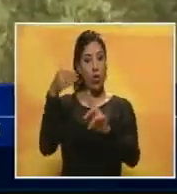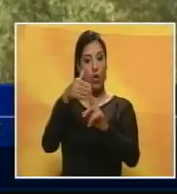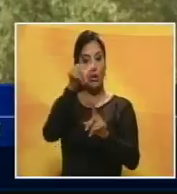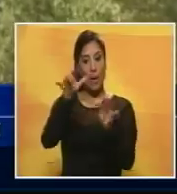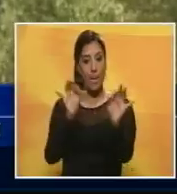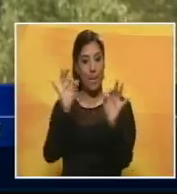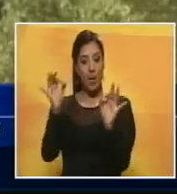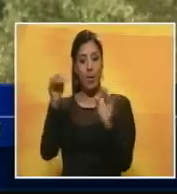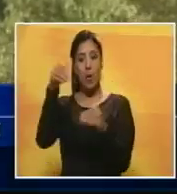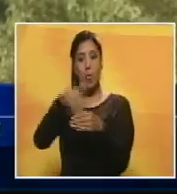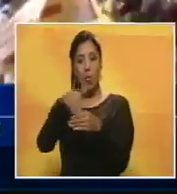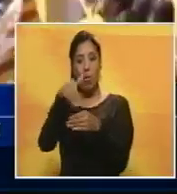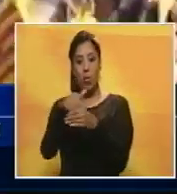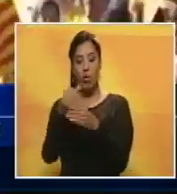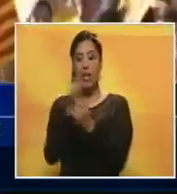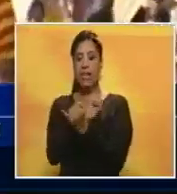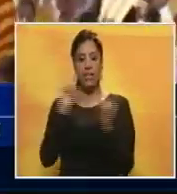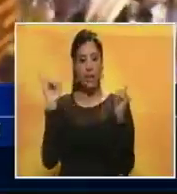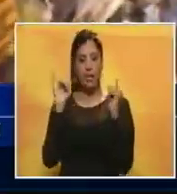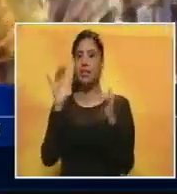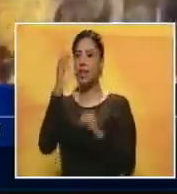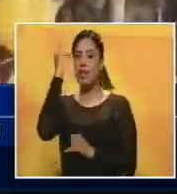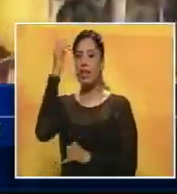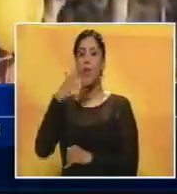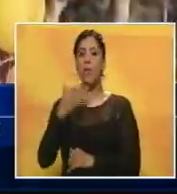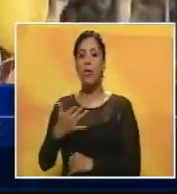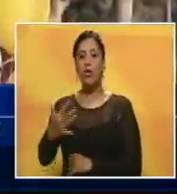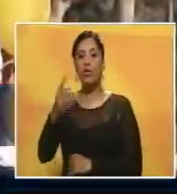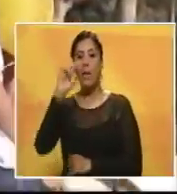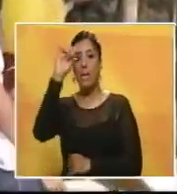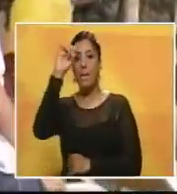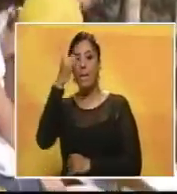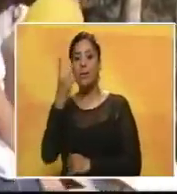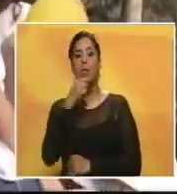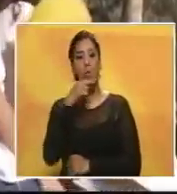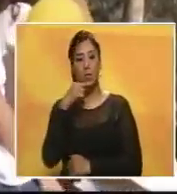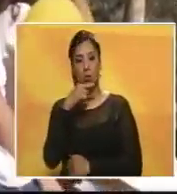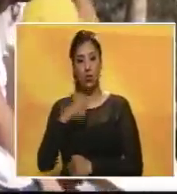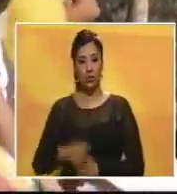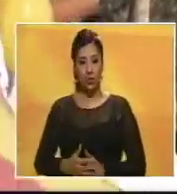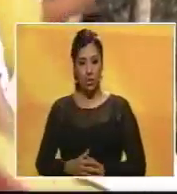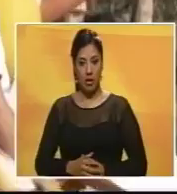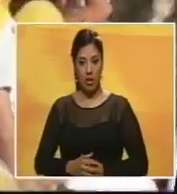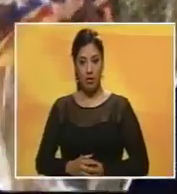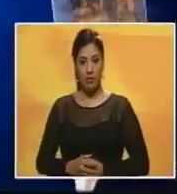los preparativos del referéndum de independencia convocado por el próximo 1 de octubre.